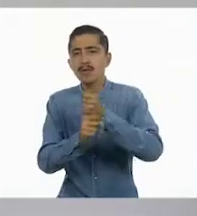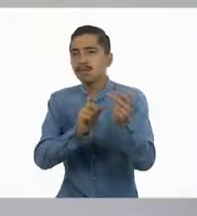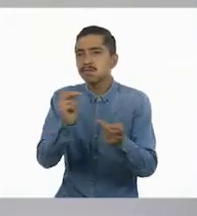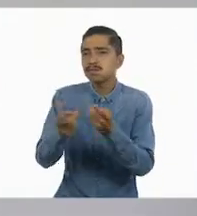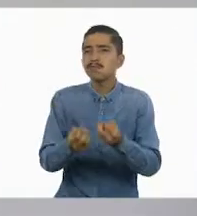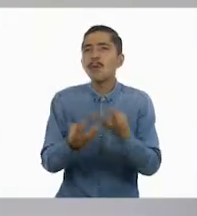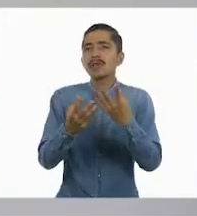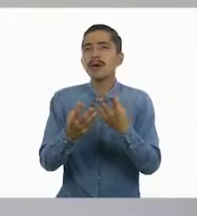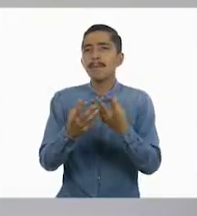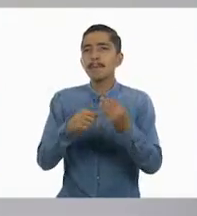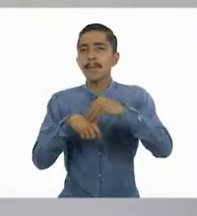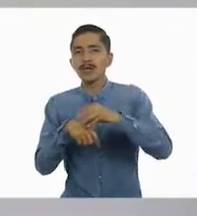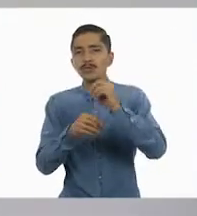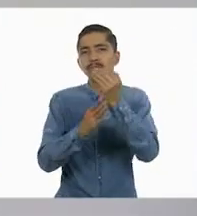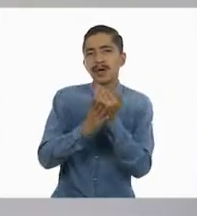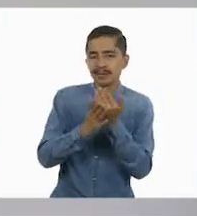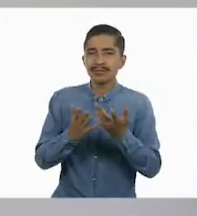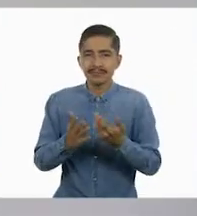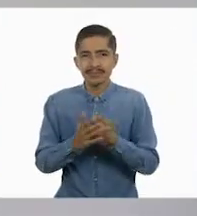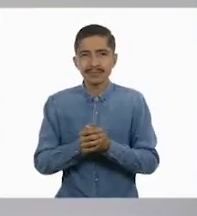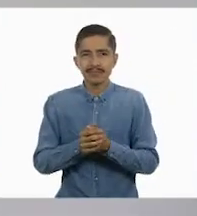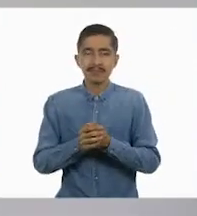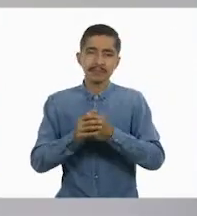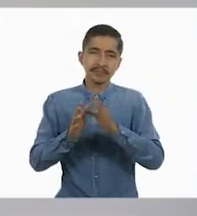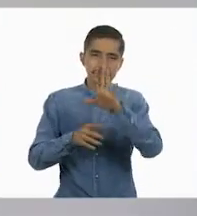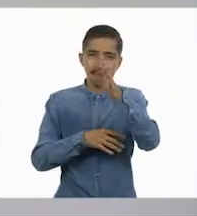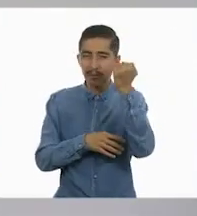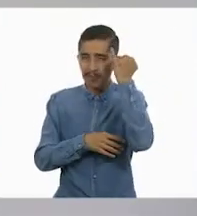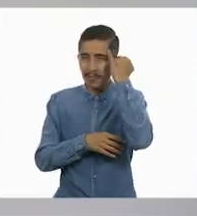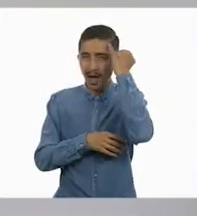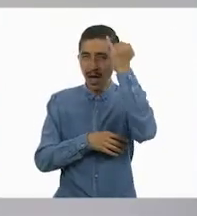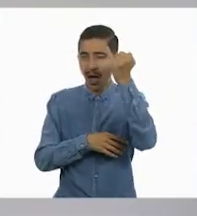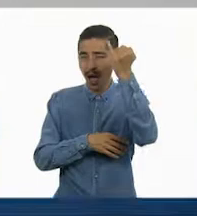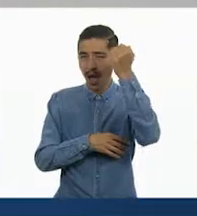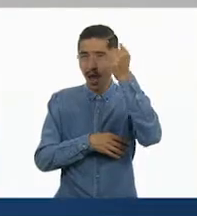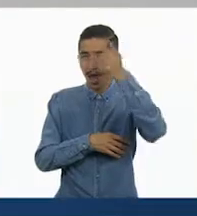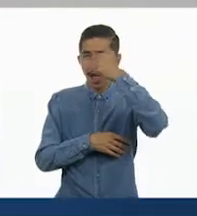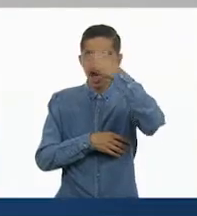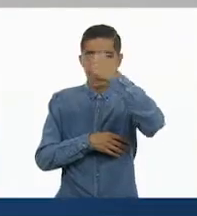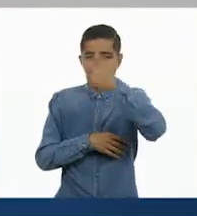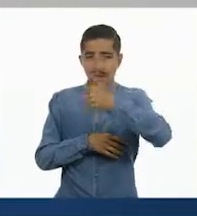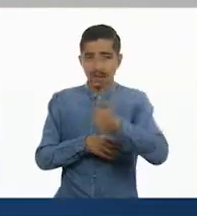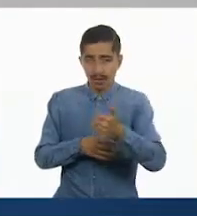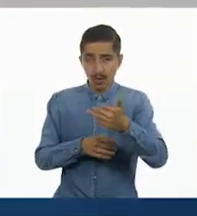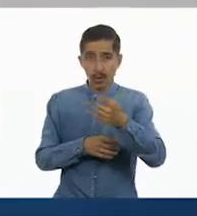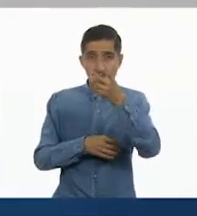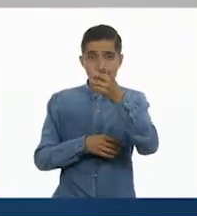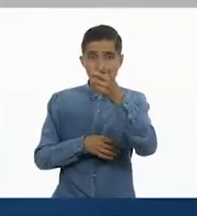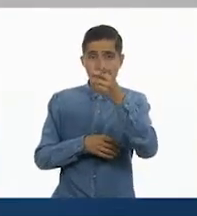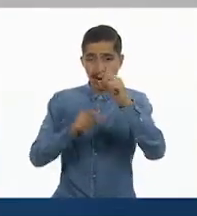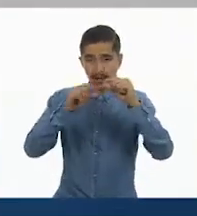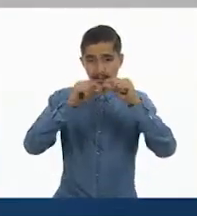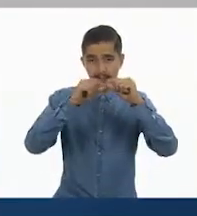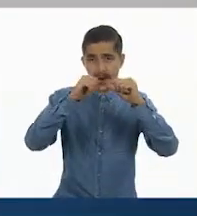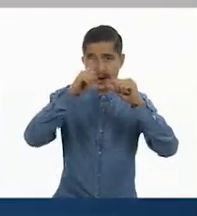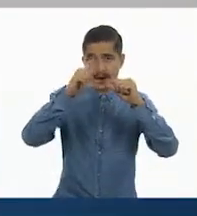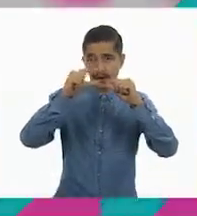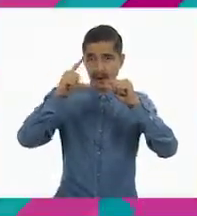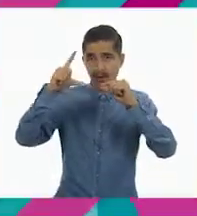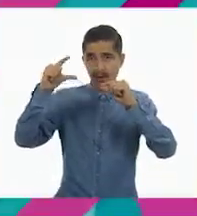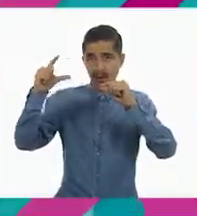Pero, pues bueno, vamos a imaginar que la altura de cada uno de los rectángulos de la gráfica que van a estar